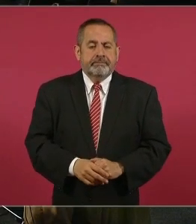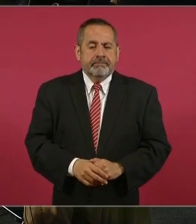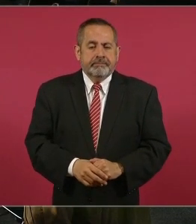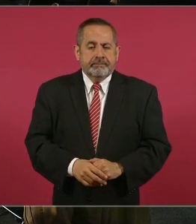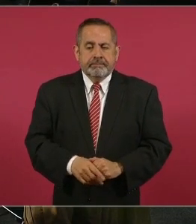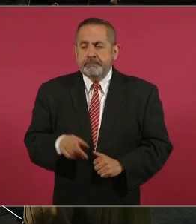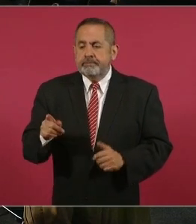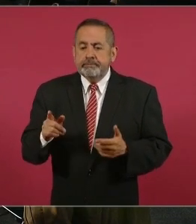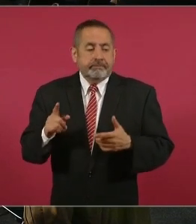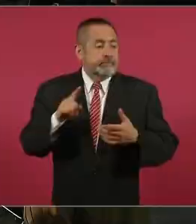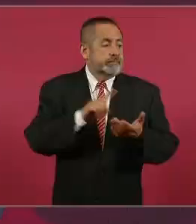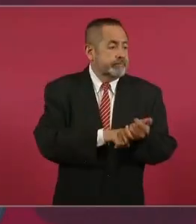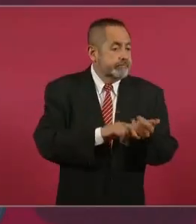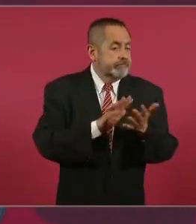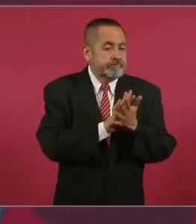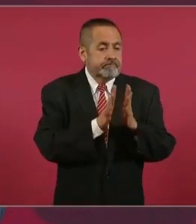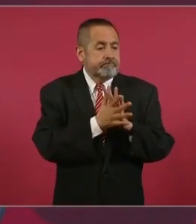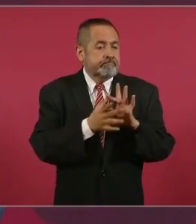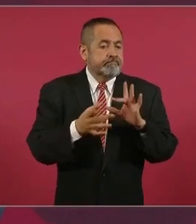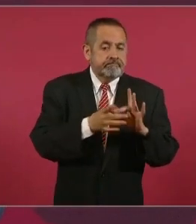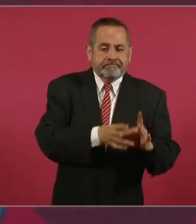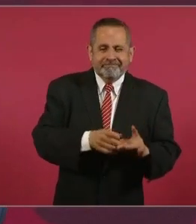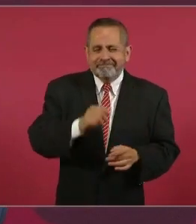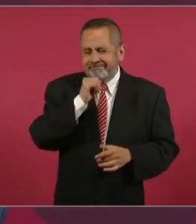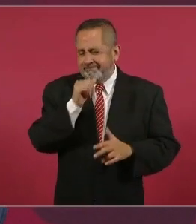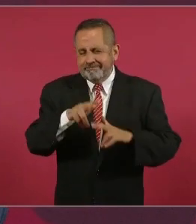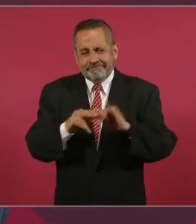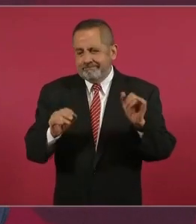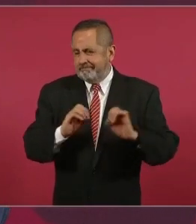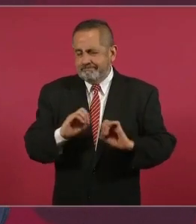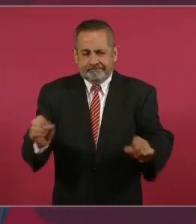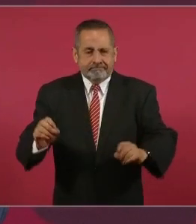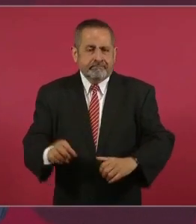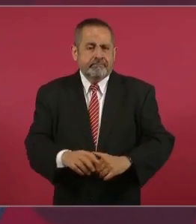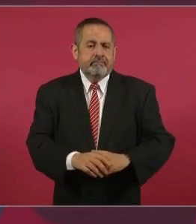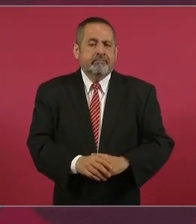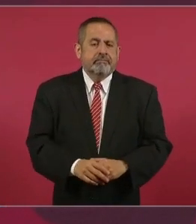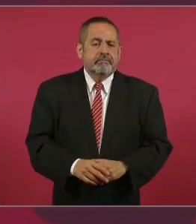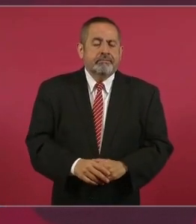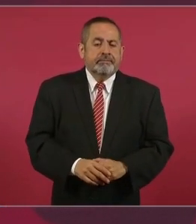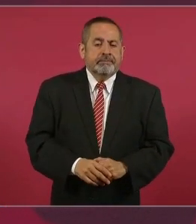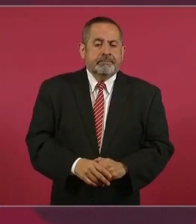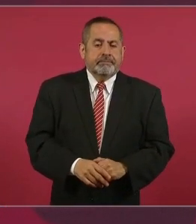sin vínculos con las bandas de narcotraficantes,